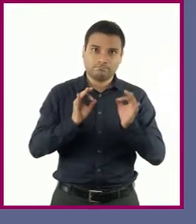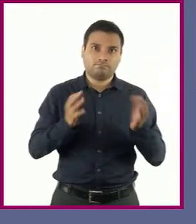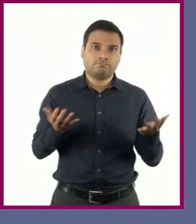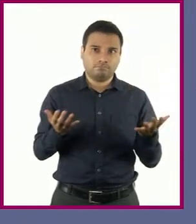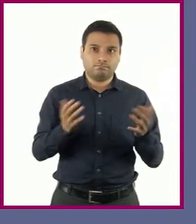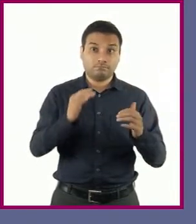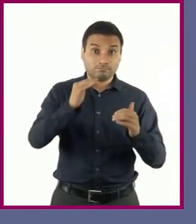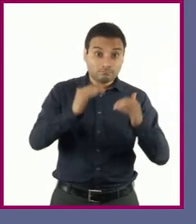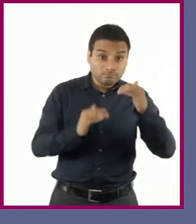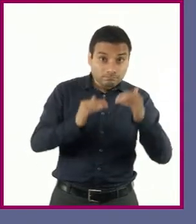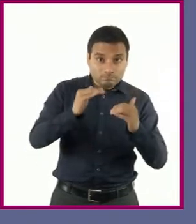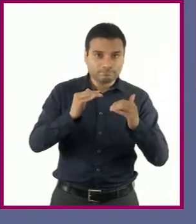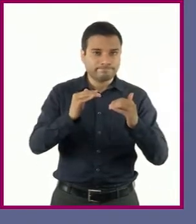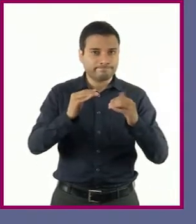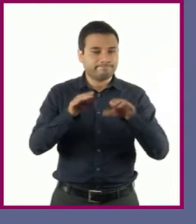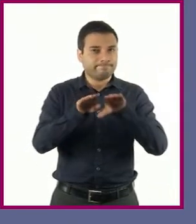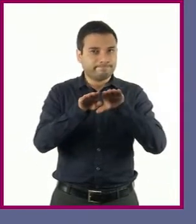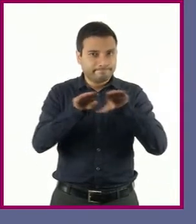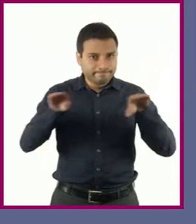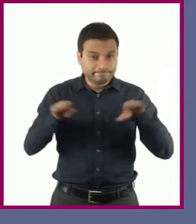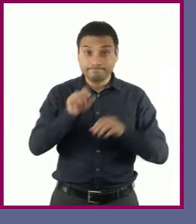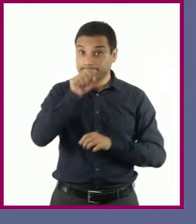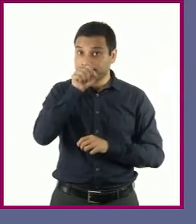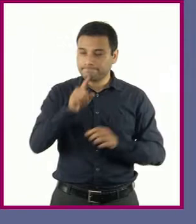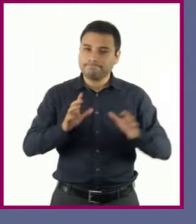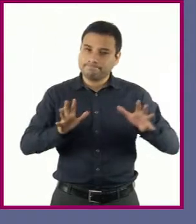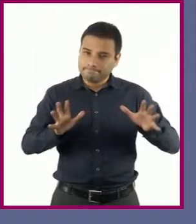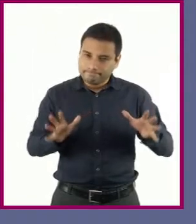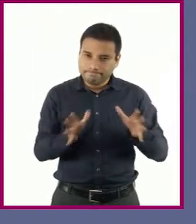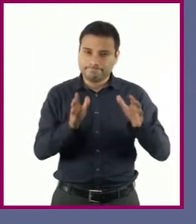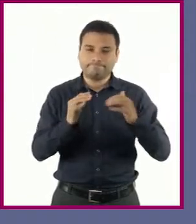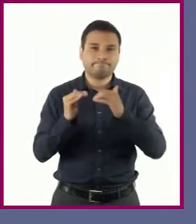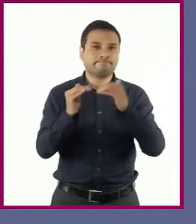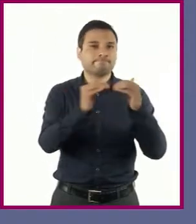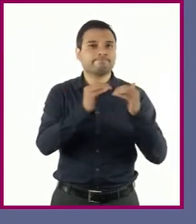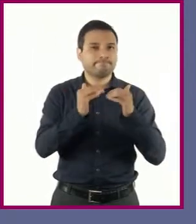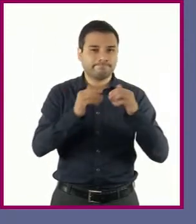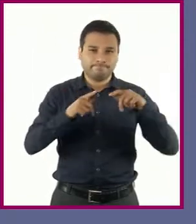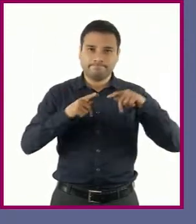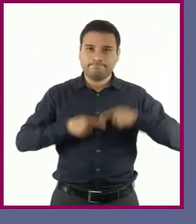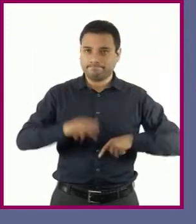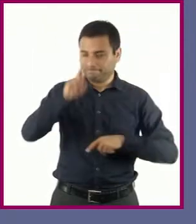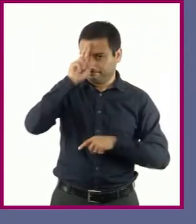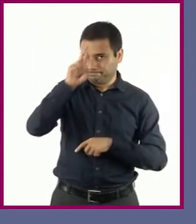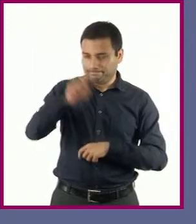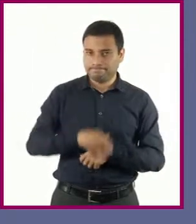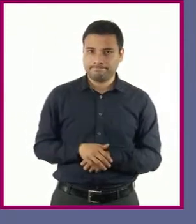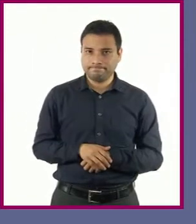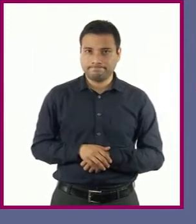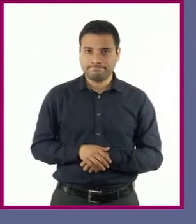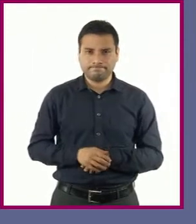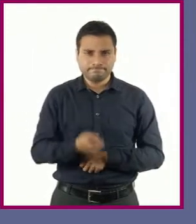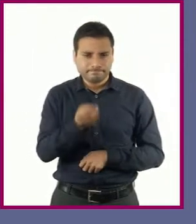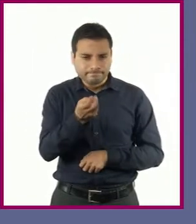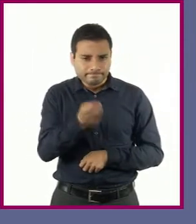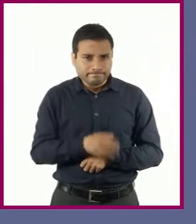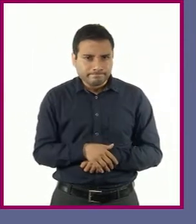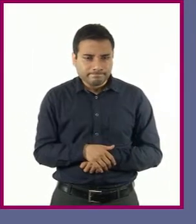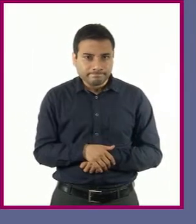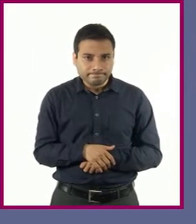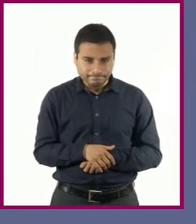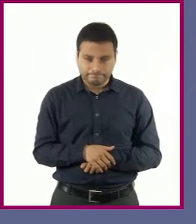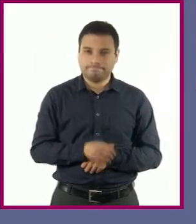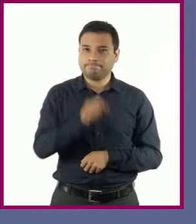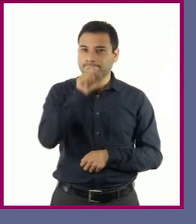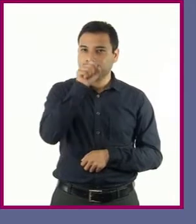desigualdades sociales y económicas y promueve la igualdad y el respeto hacia los demás. Todo esto mientras ayuda a